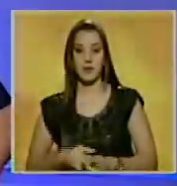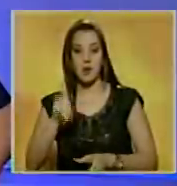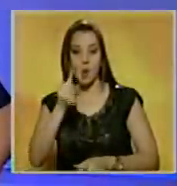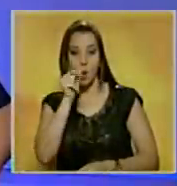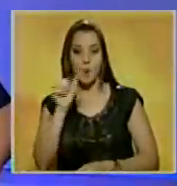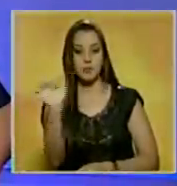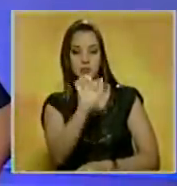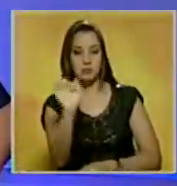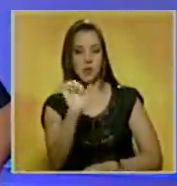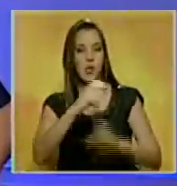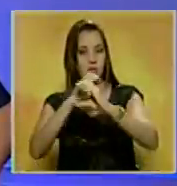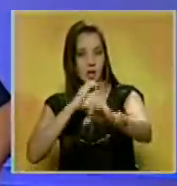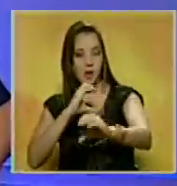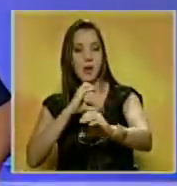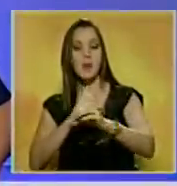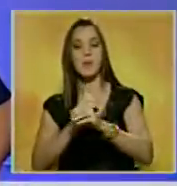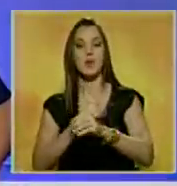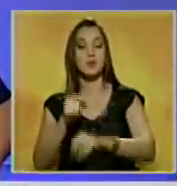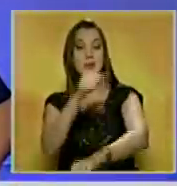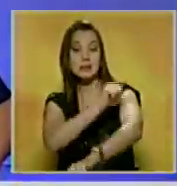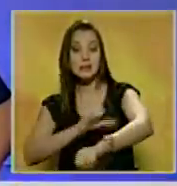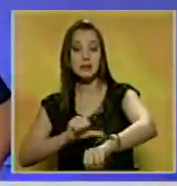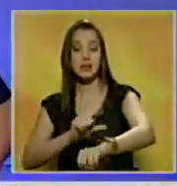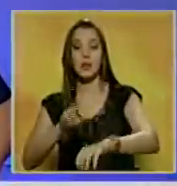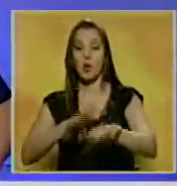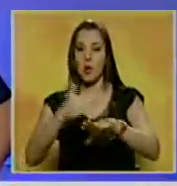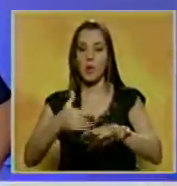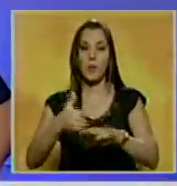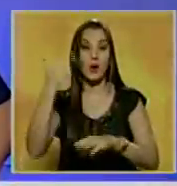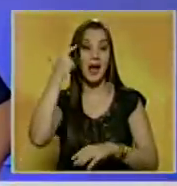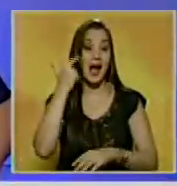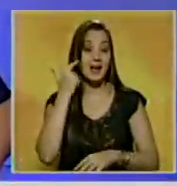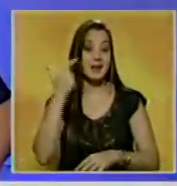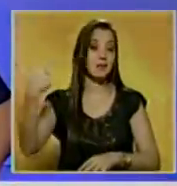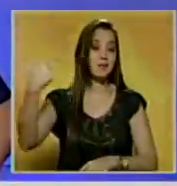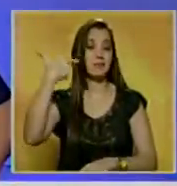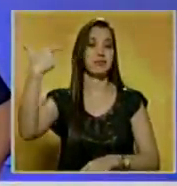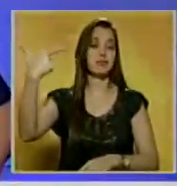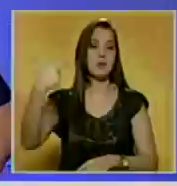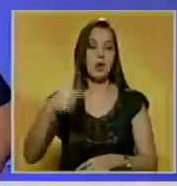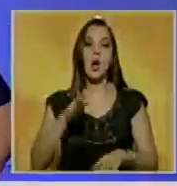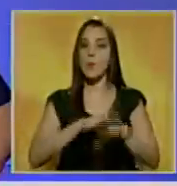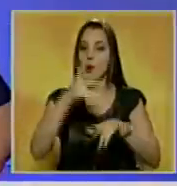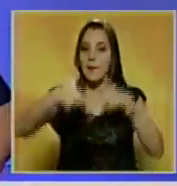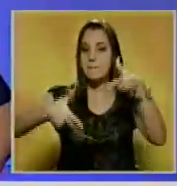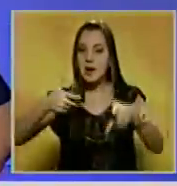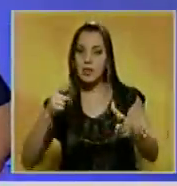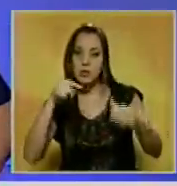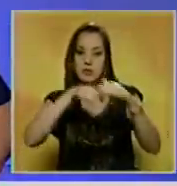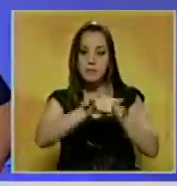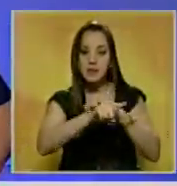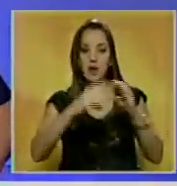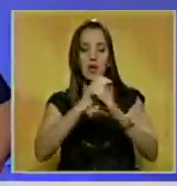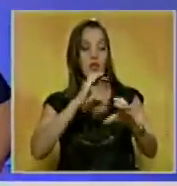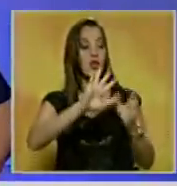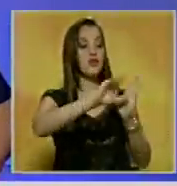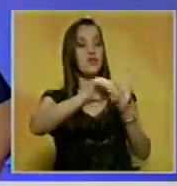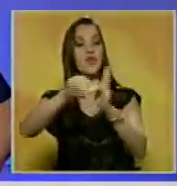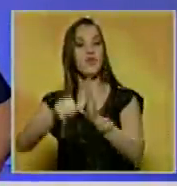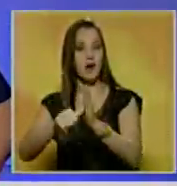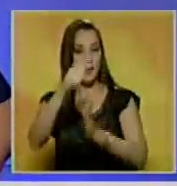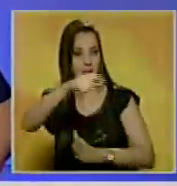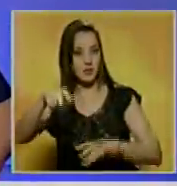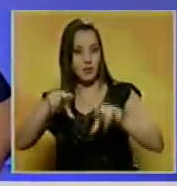Un chofer del transporte público resultó herido de un disparo en la cara por delincuentes que abordaron su unidad para robar a los pasajeros. El